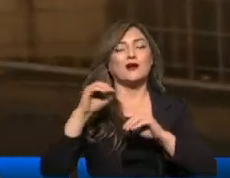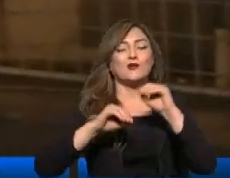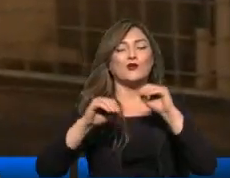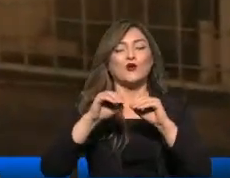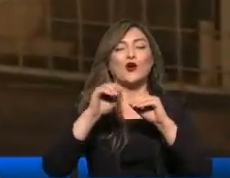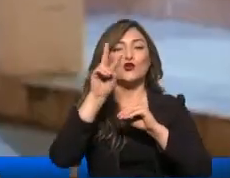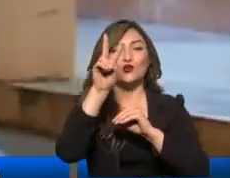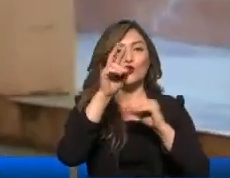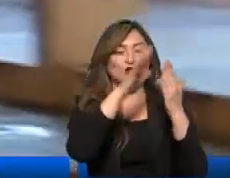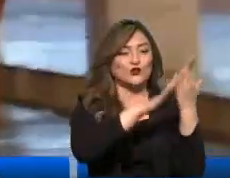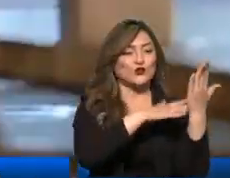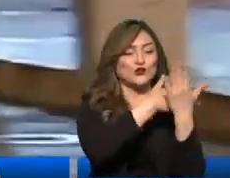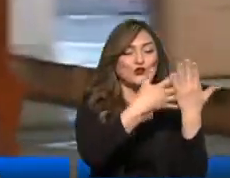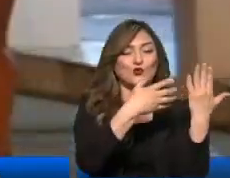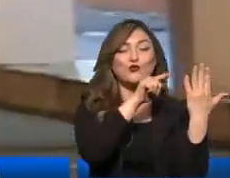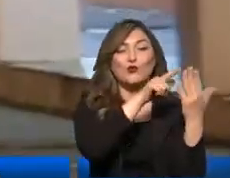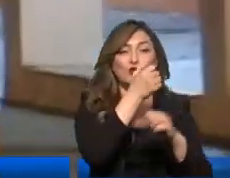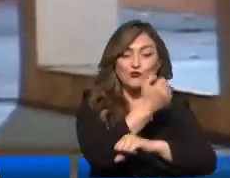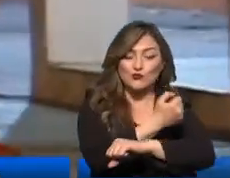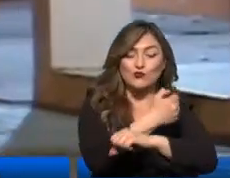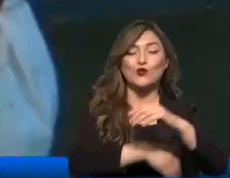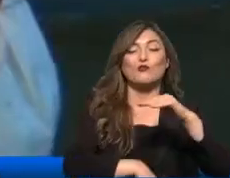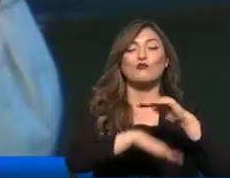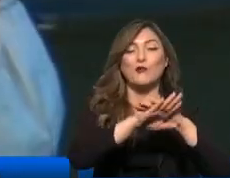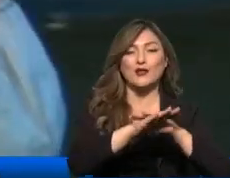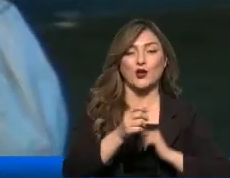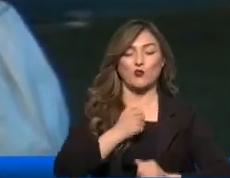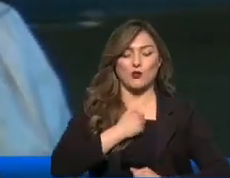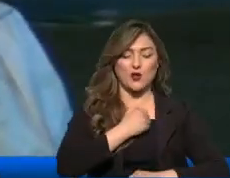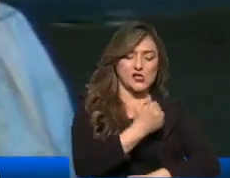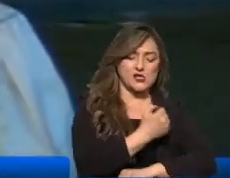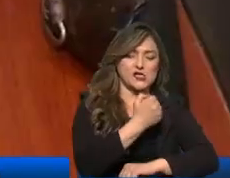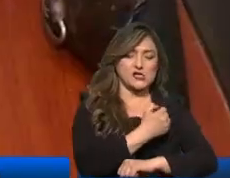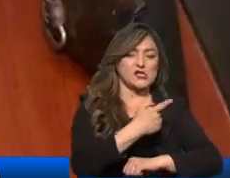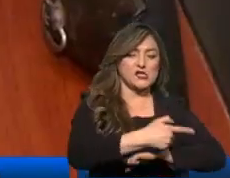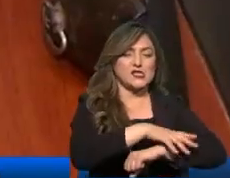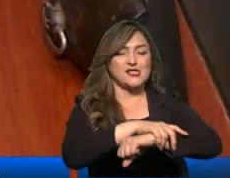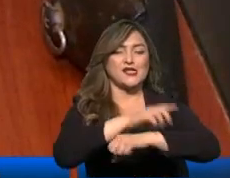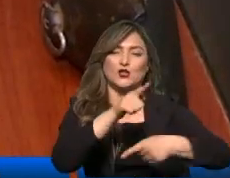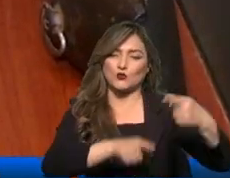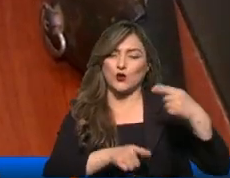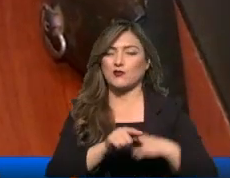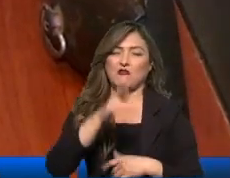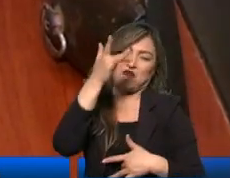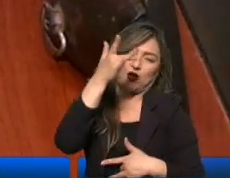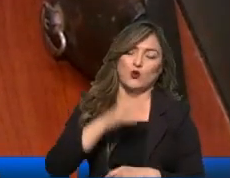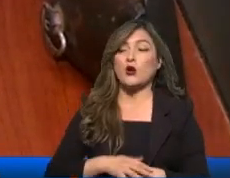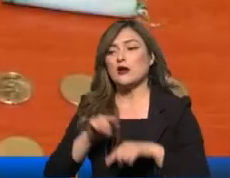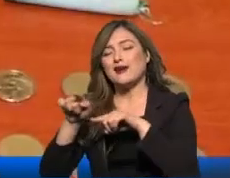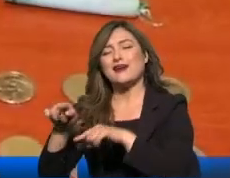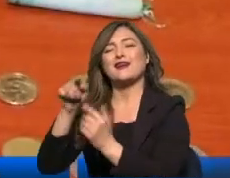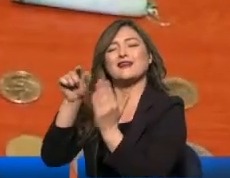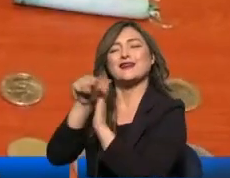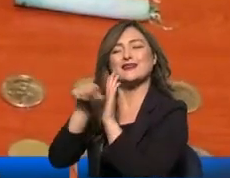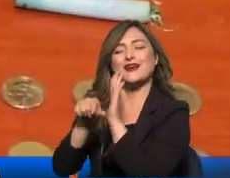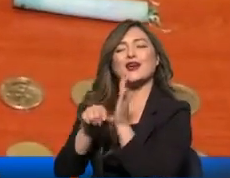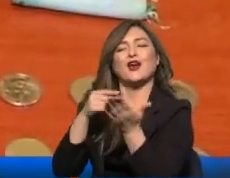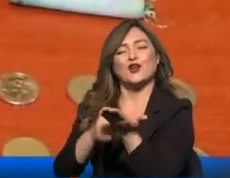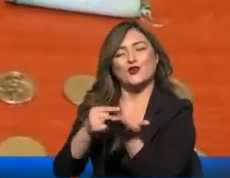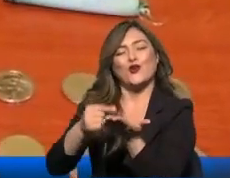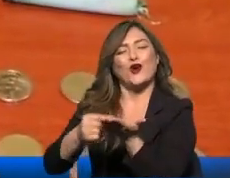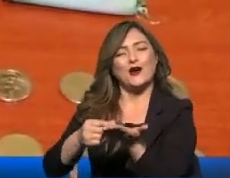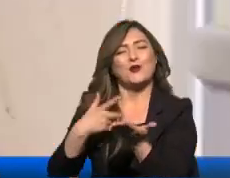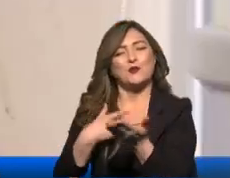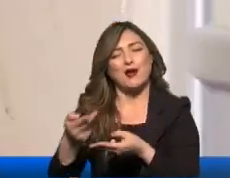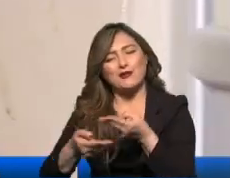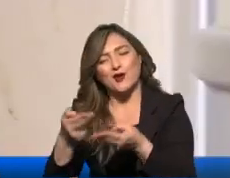de crear dos tablas. Una de consumo que fija los límites de posesión por tipo de sustancia y otra que detalla las cantidades de droga para establecer si el delito